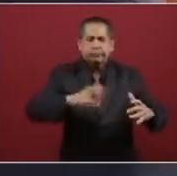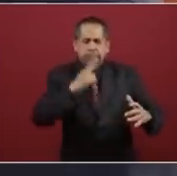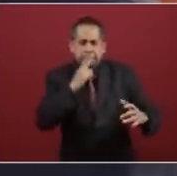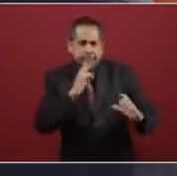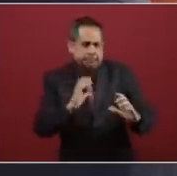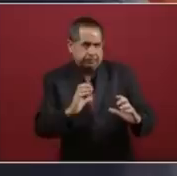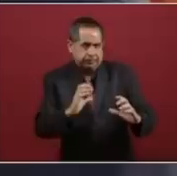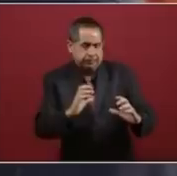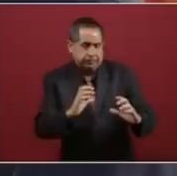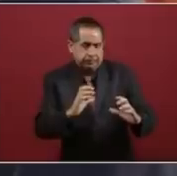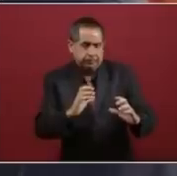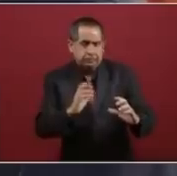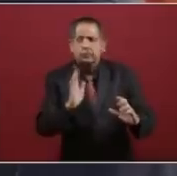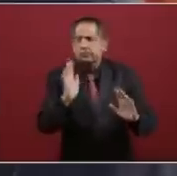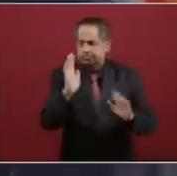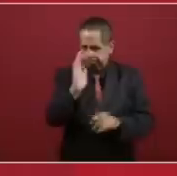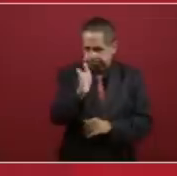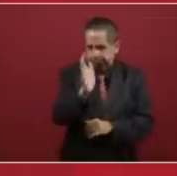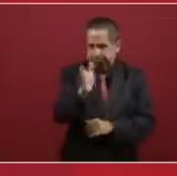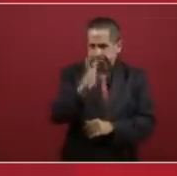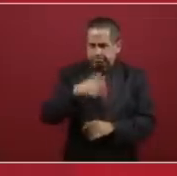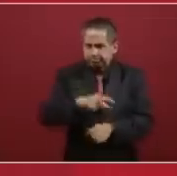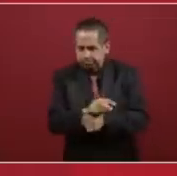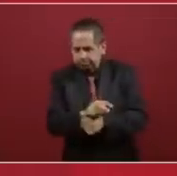Eso ya lo estamos haciendo.